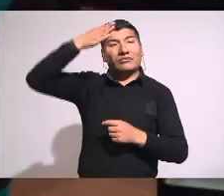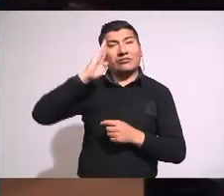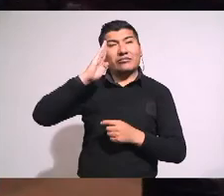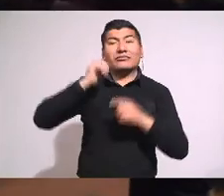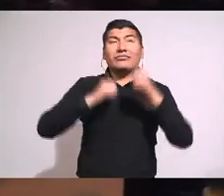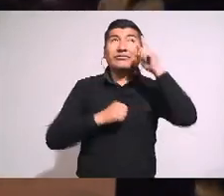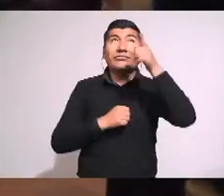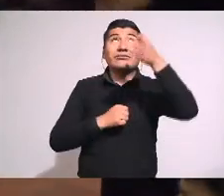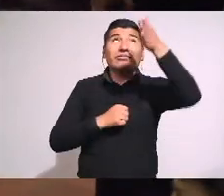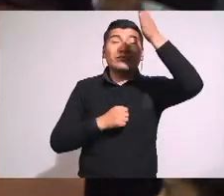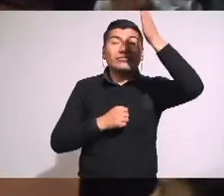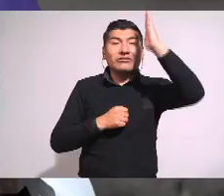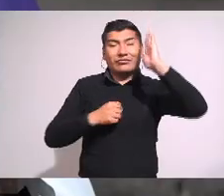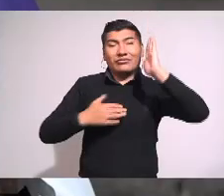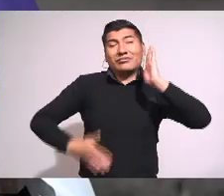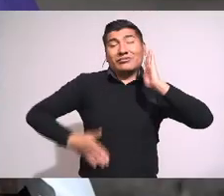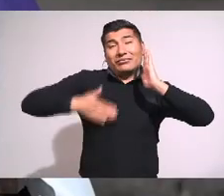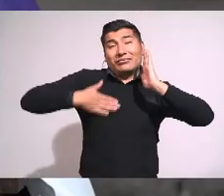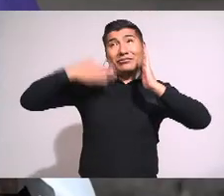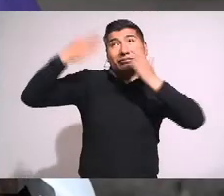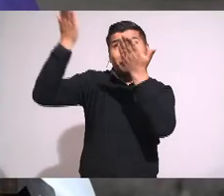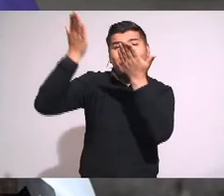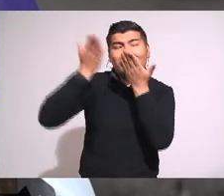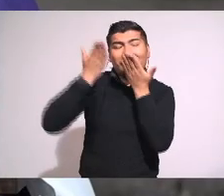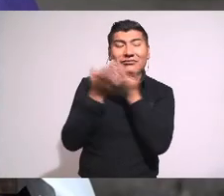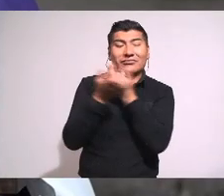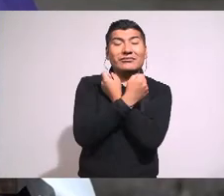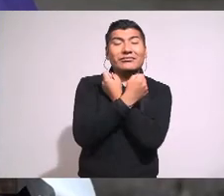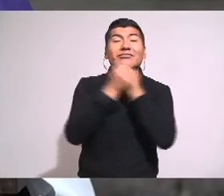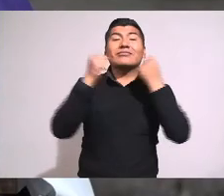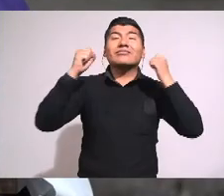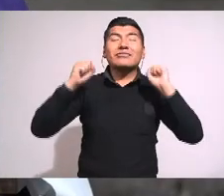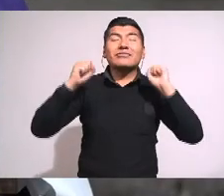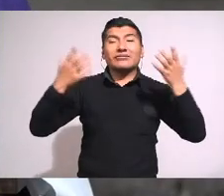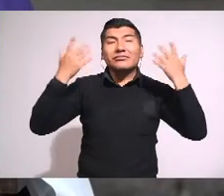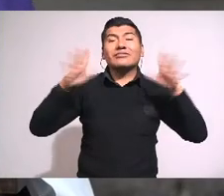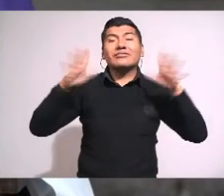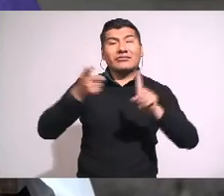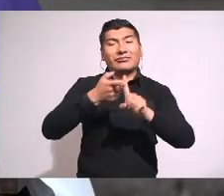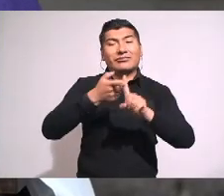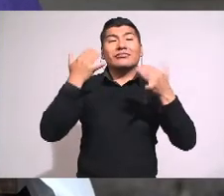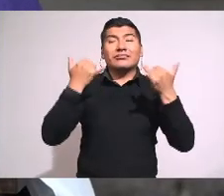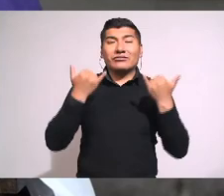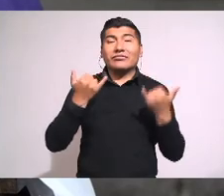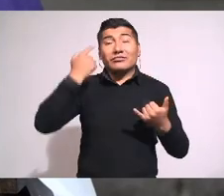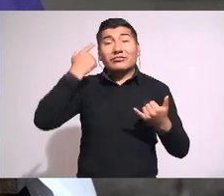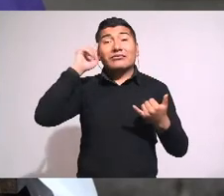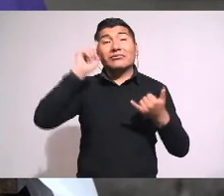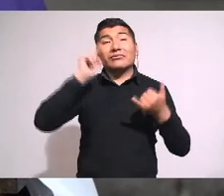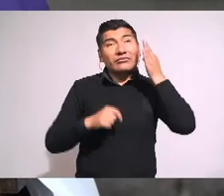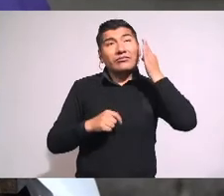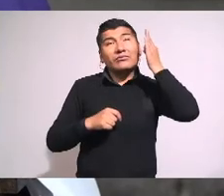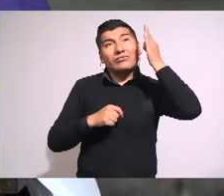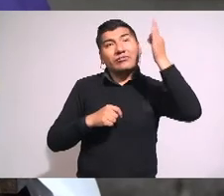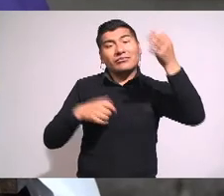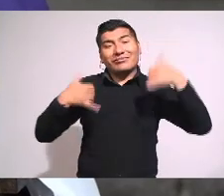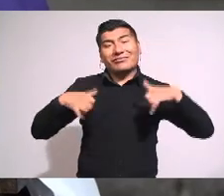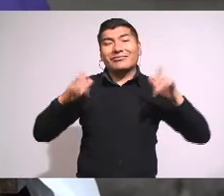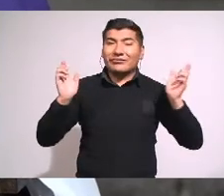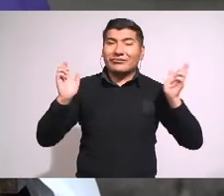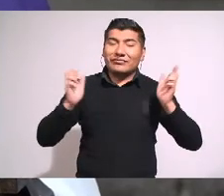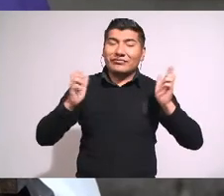el Dios de la vida que nos trae la salvación ya desde ahora para en el futuro disfrutar